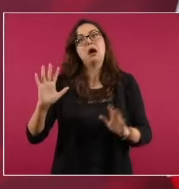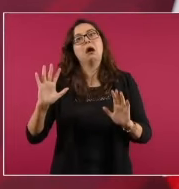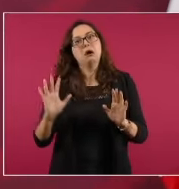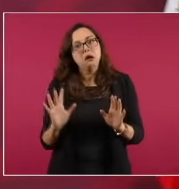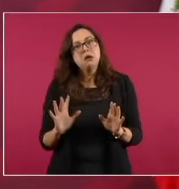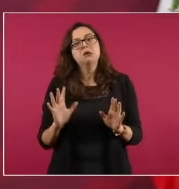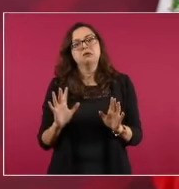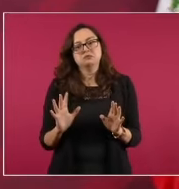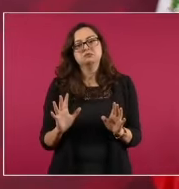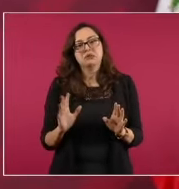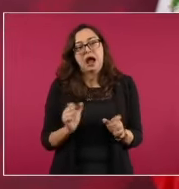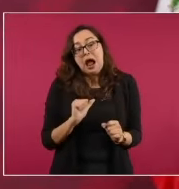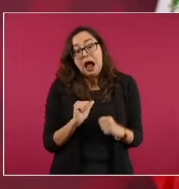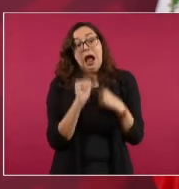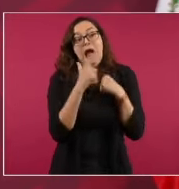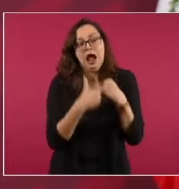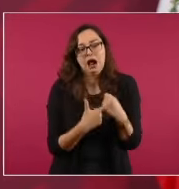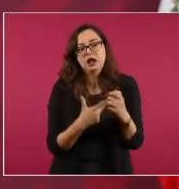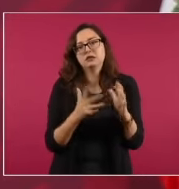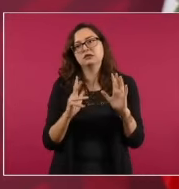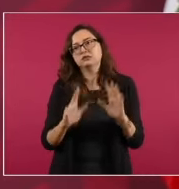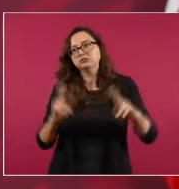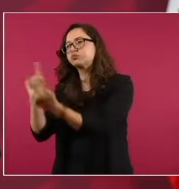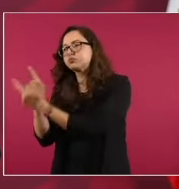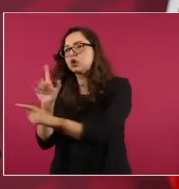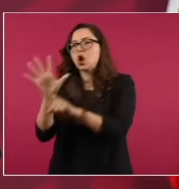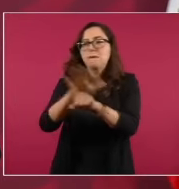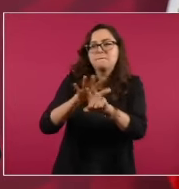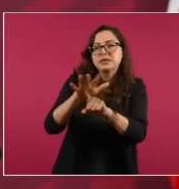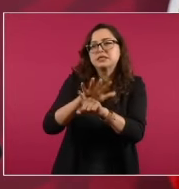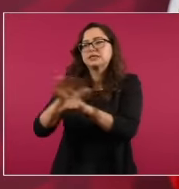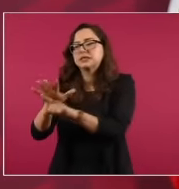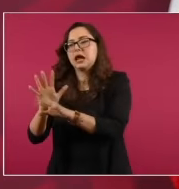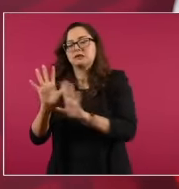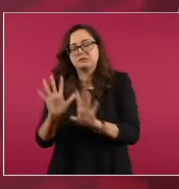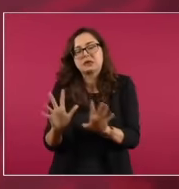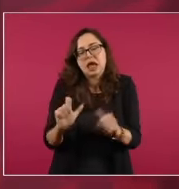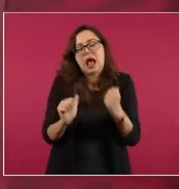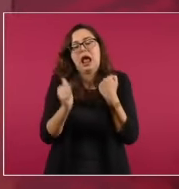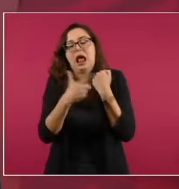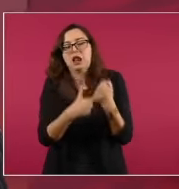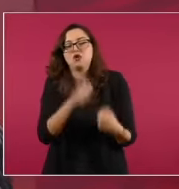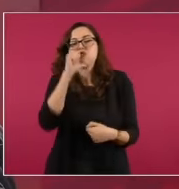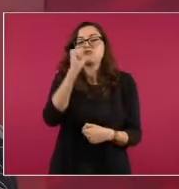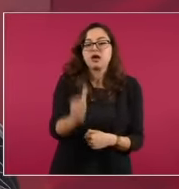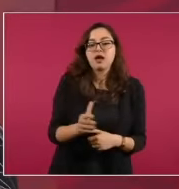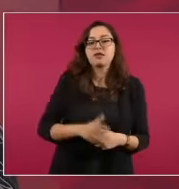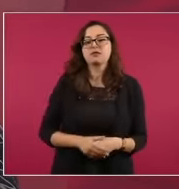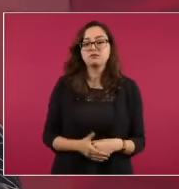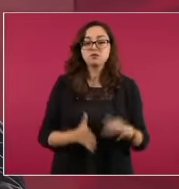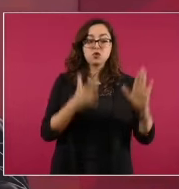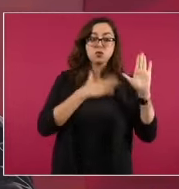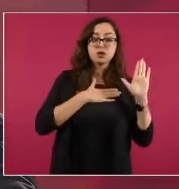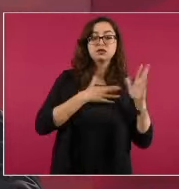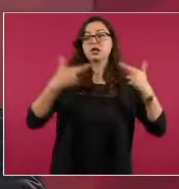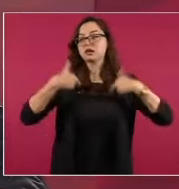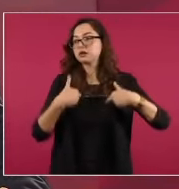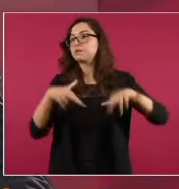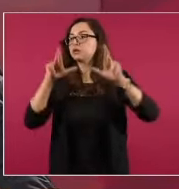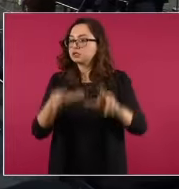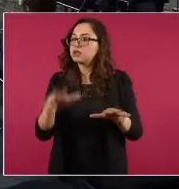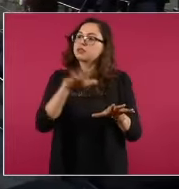tuvo que ir a hacer campaña y tuvo que haber dicho de que iba a representar al pueblo y que iba a